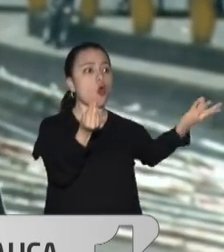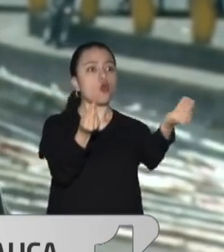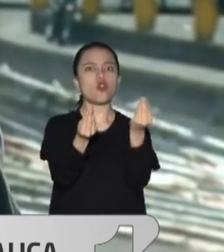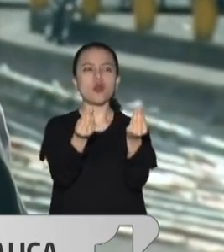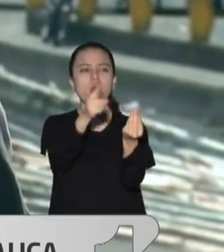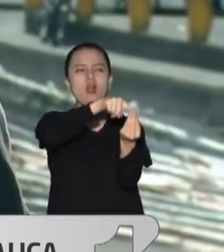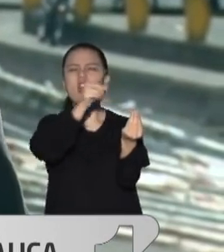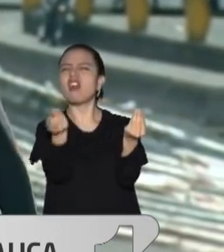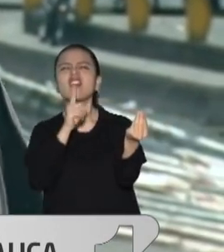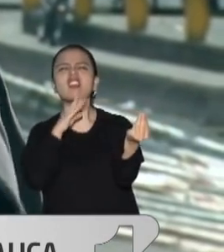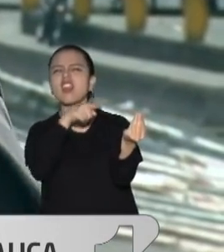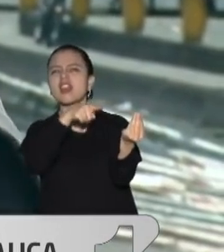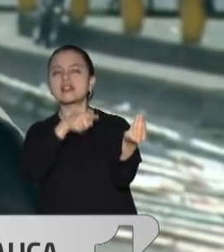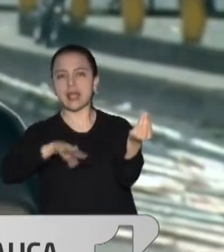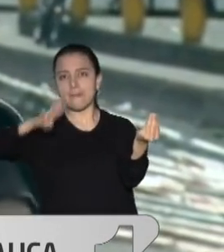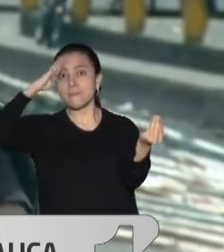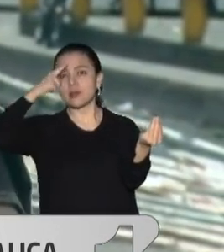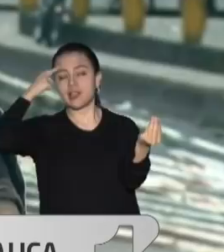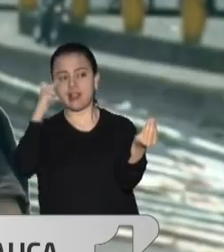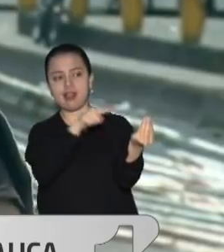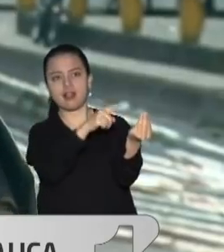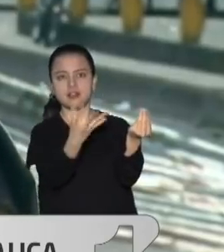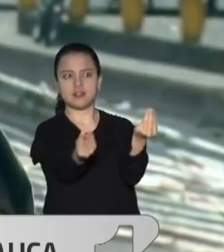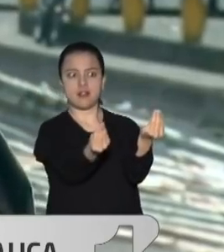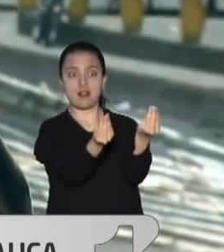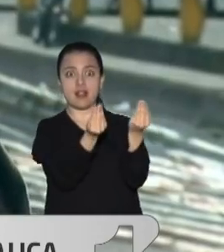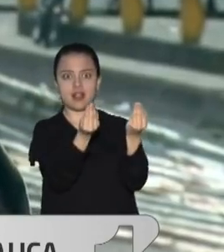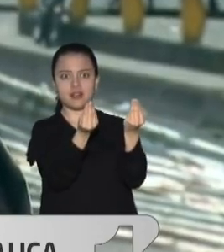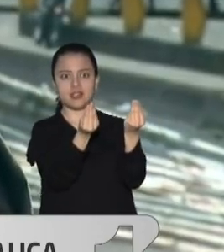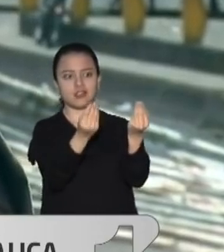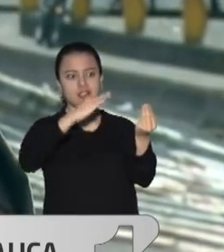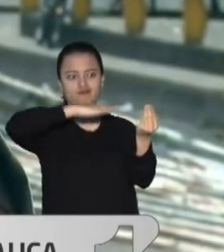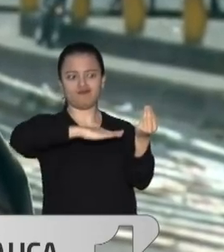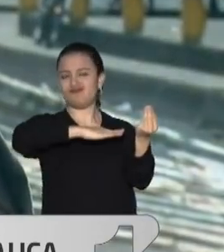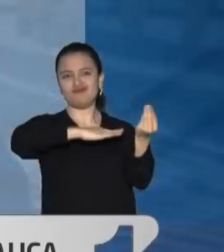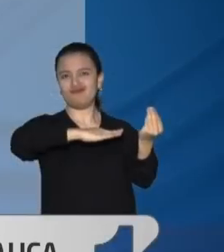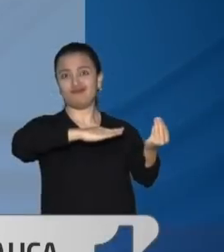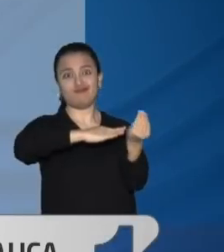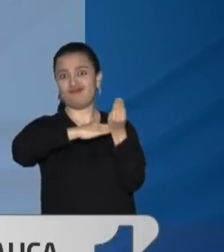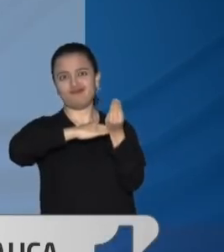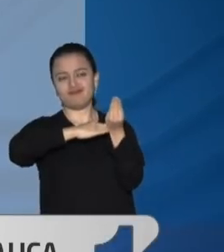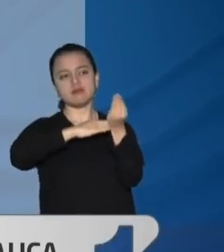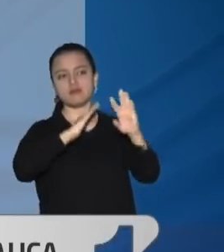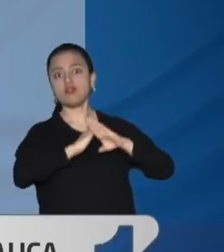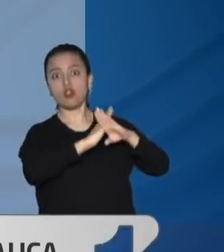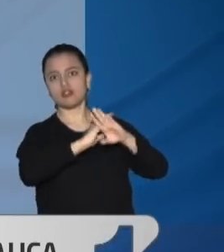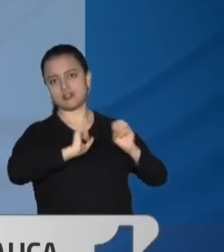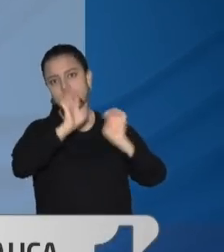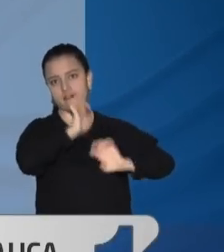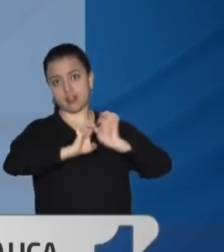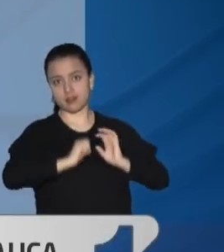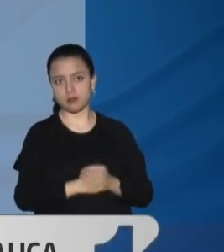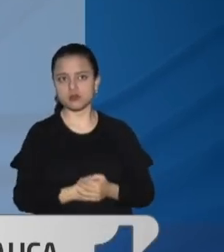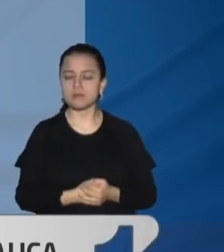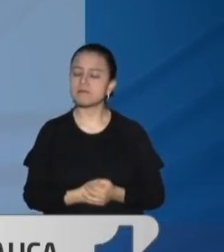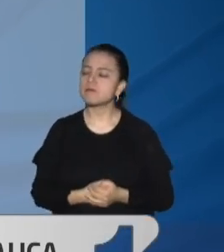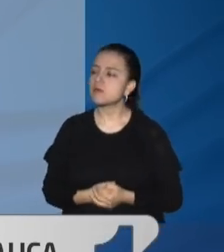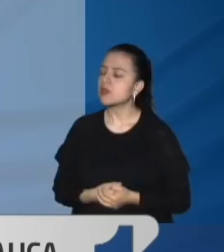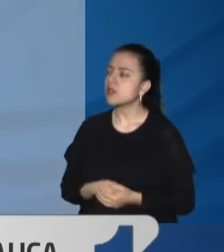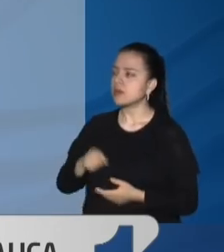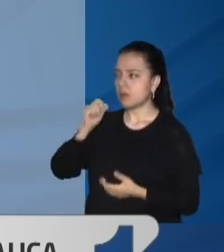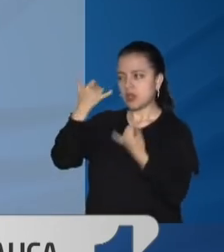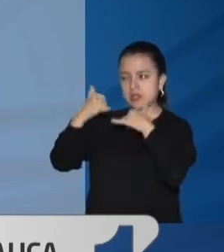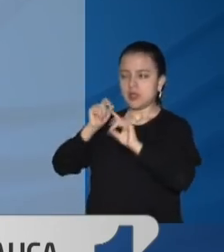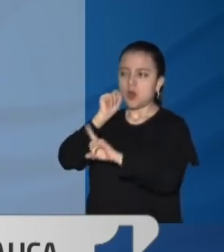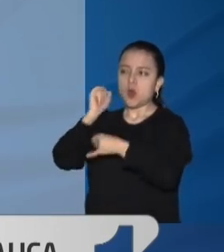cualquiera de los costados. Entonces ese es el propósito de las camionetas. Bueno, para finalizar, ¿Cuál es ese llamado al gobierno nacional que ustedes están haciendo